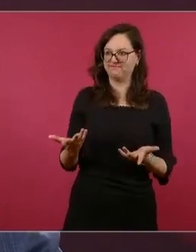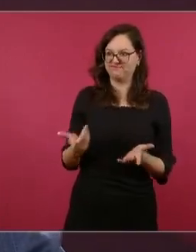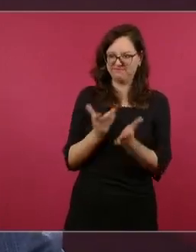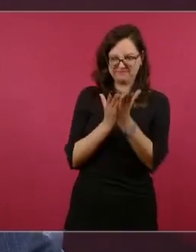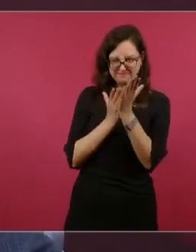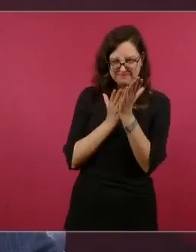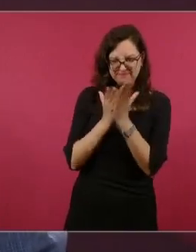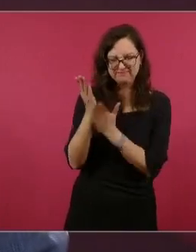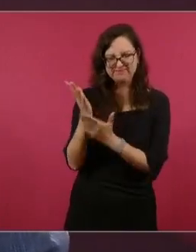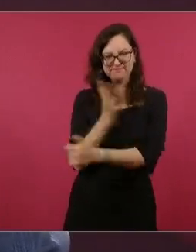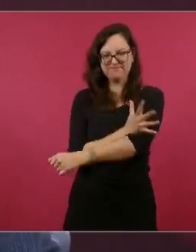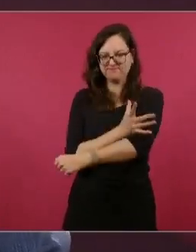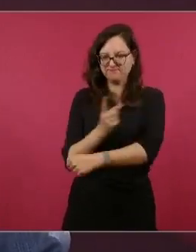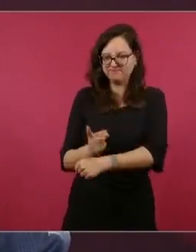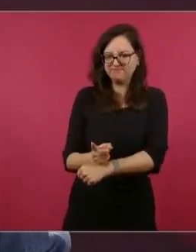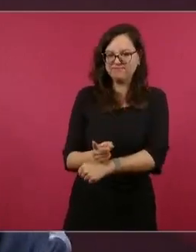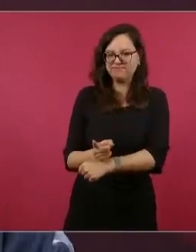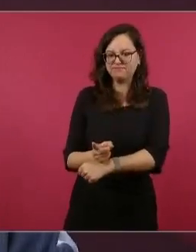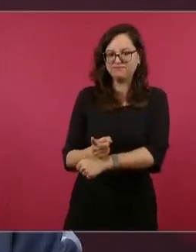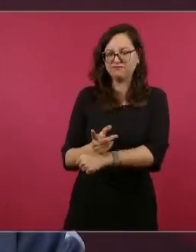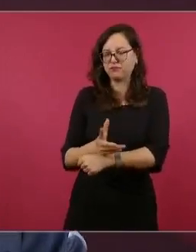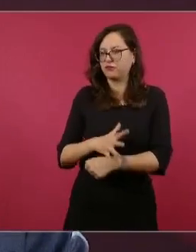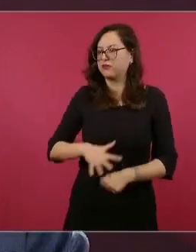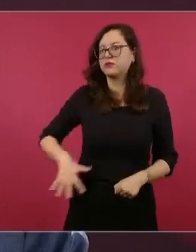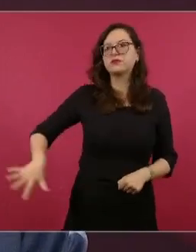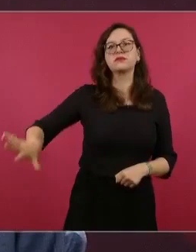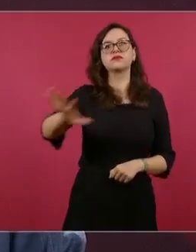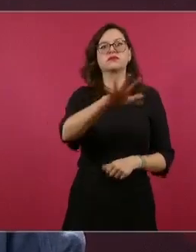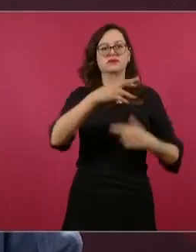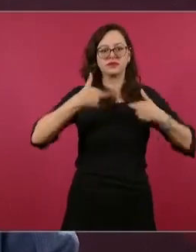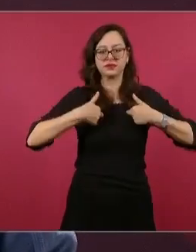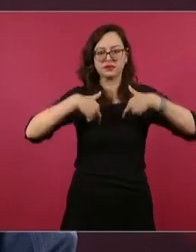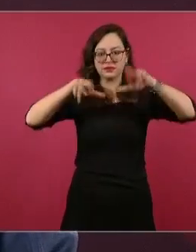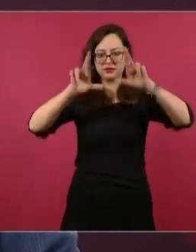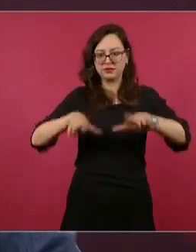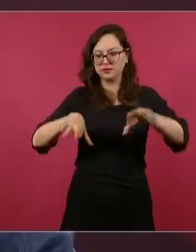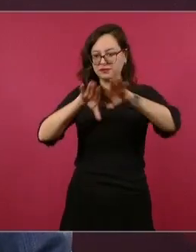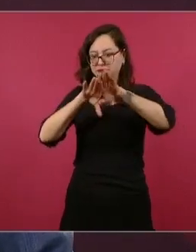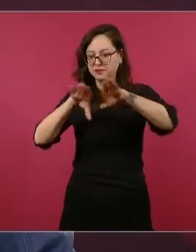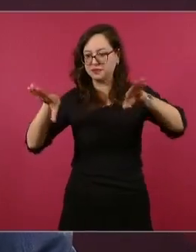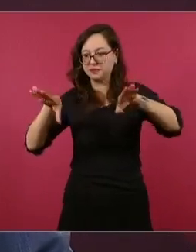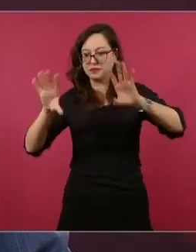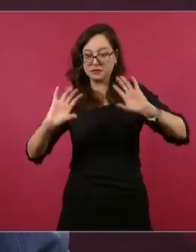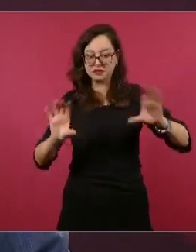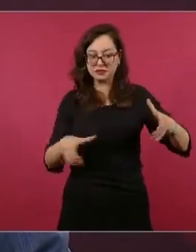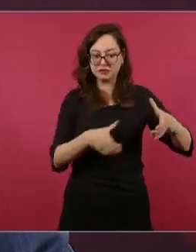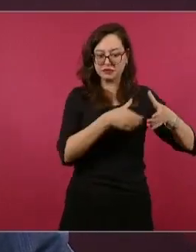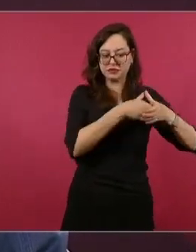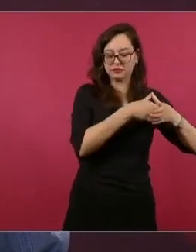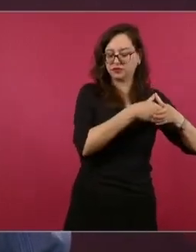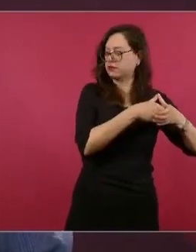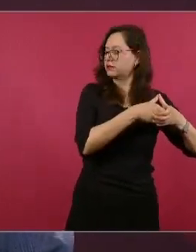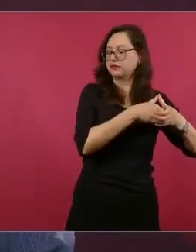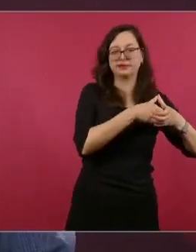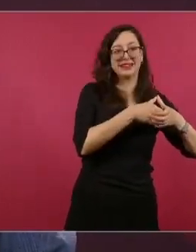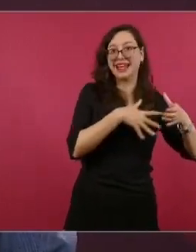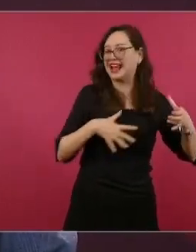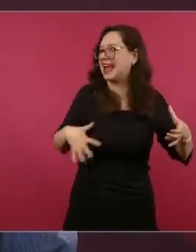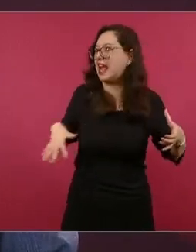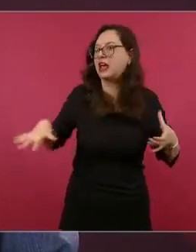íntegro, honesto, que represente al pueblo de México y no a una facción, a un grupo,